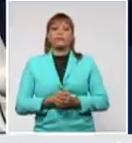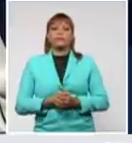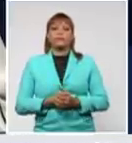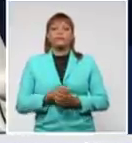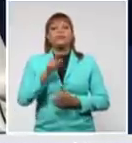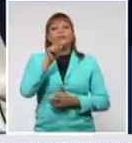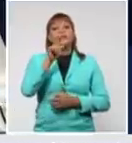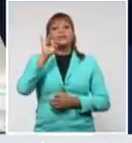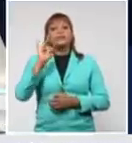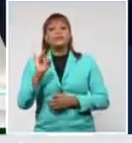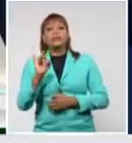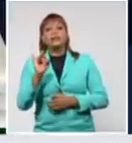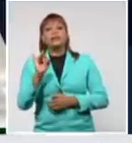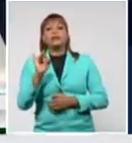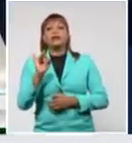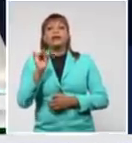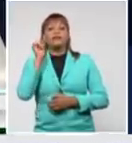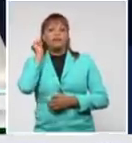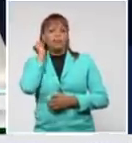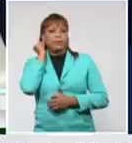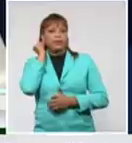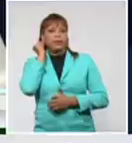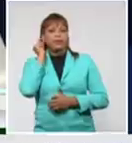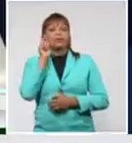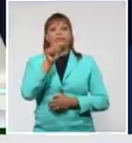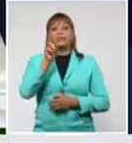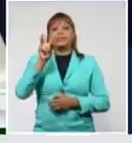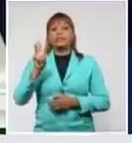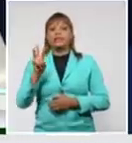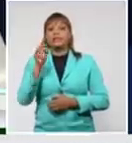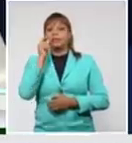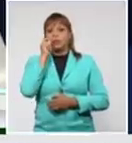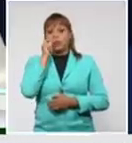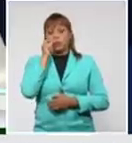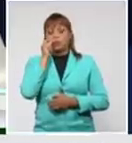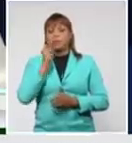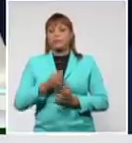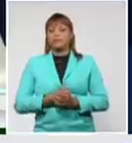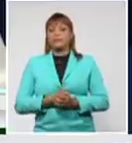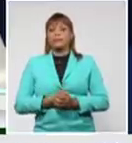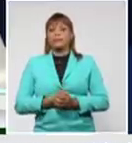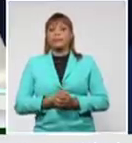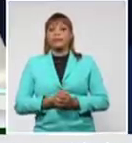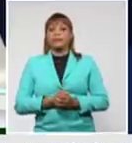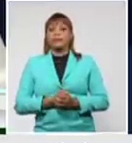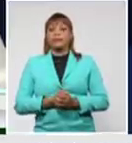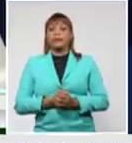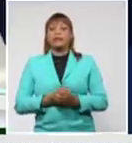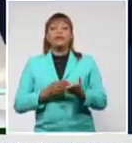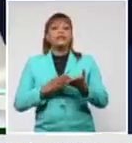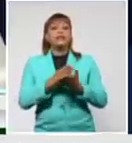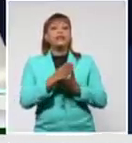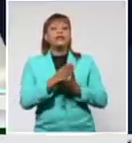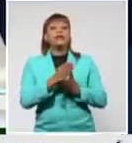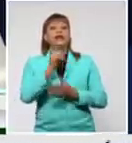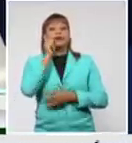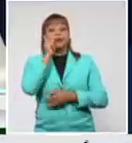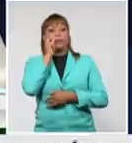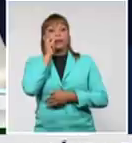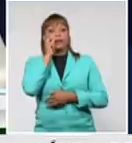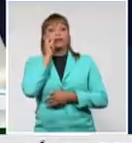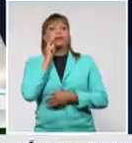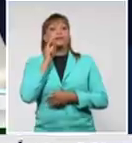17 del sexo femenino, 13 del masculino, y se mantiene el sexo masculino sin